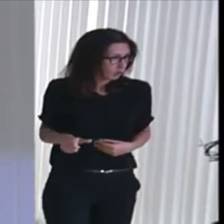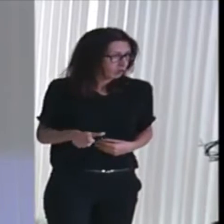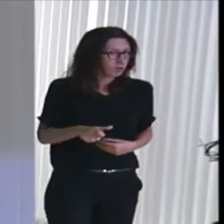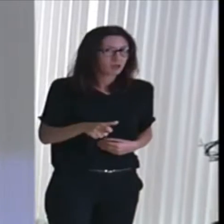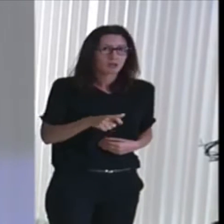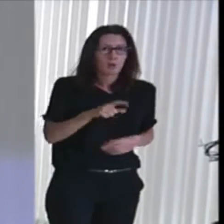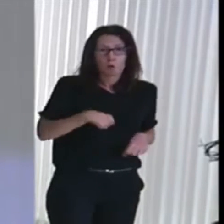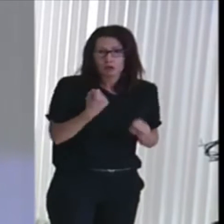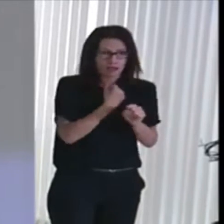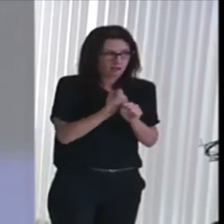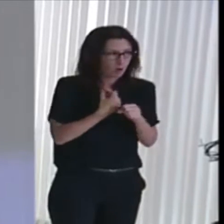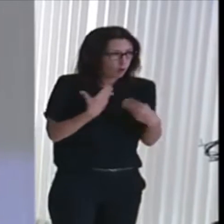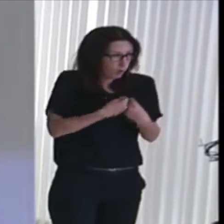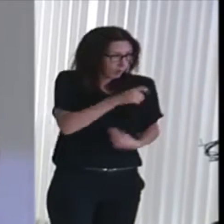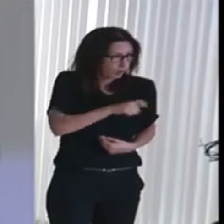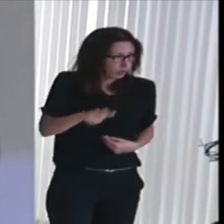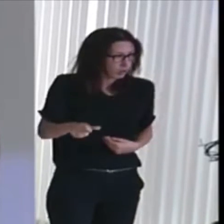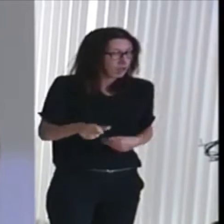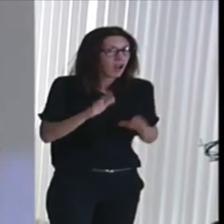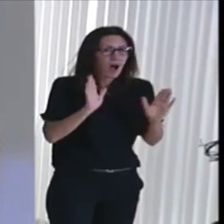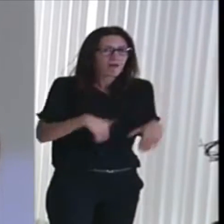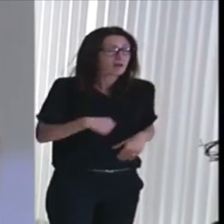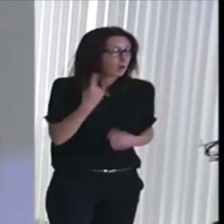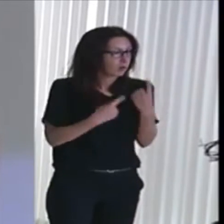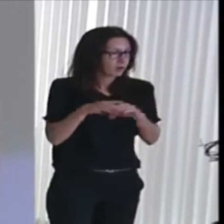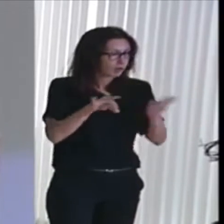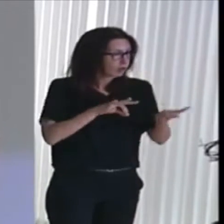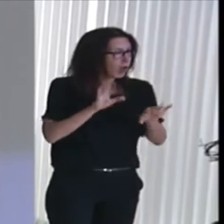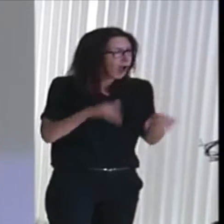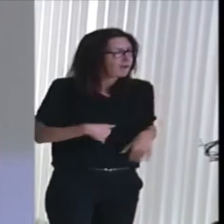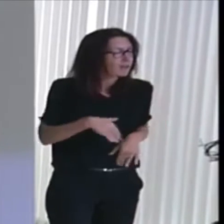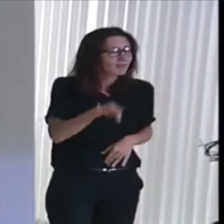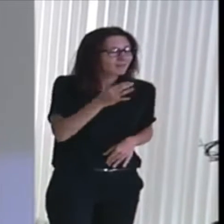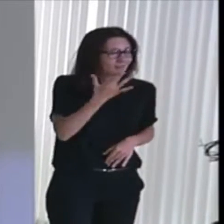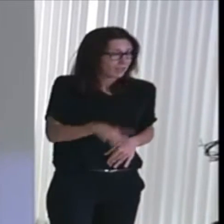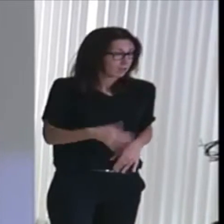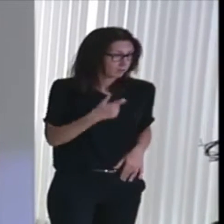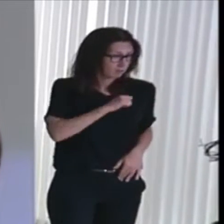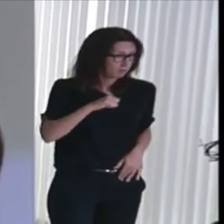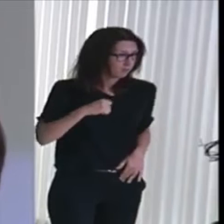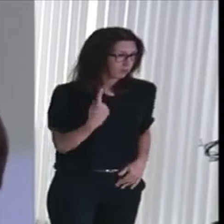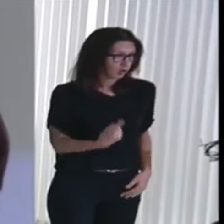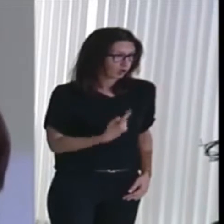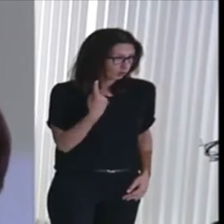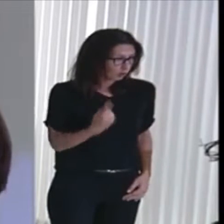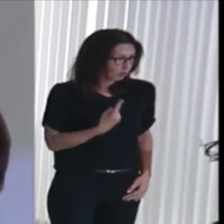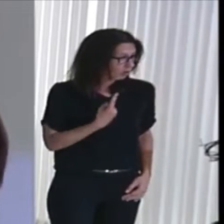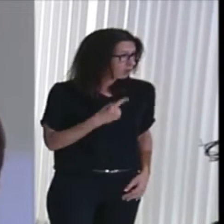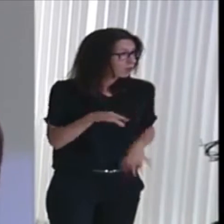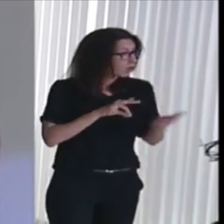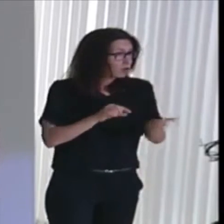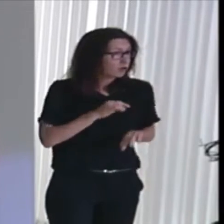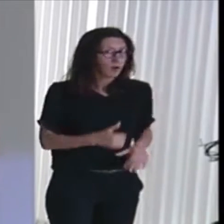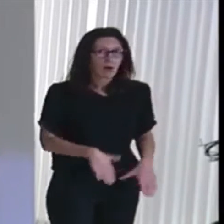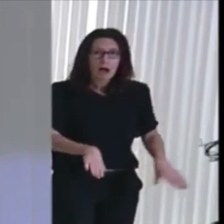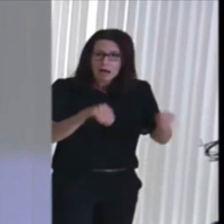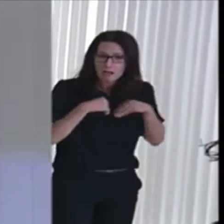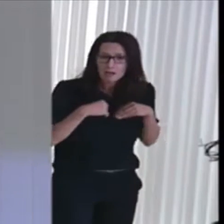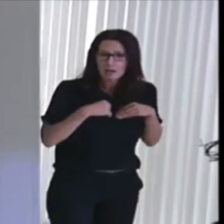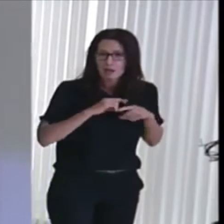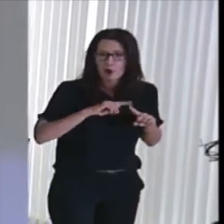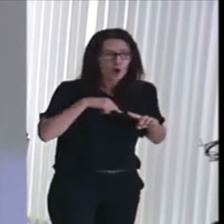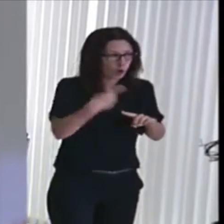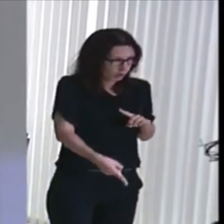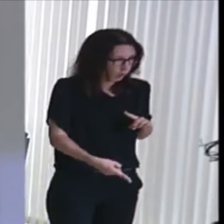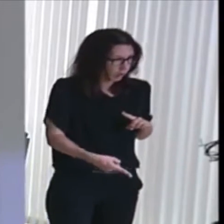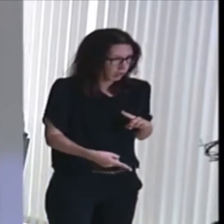trabajo con otras personas. Pero al final hay decisiones que en última instancia las tienes que tomar tú. no las decisiones, las, asumir las consecuencias de tus